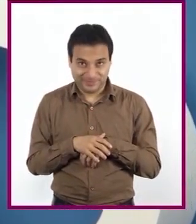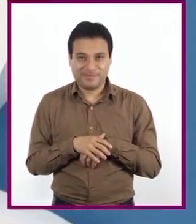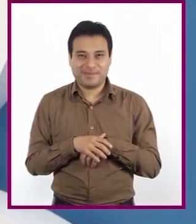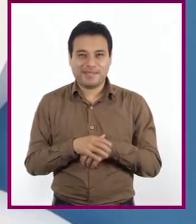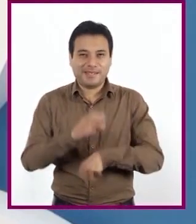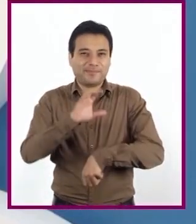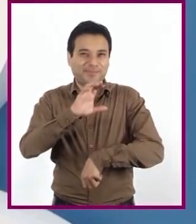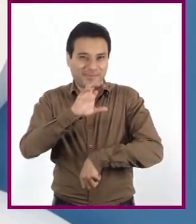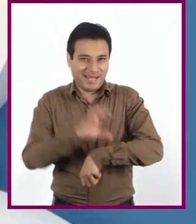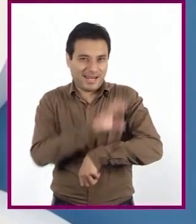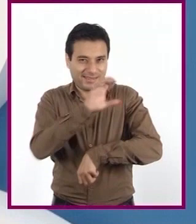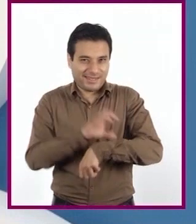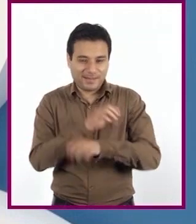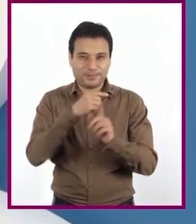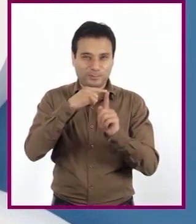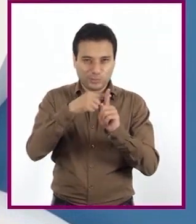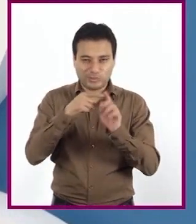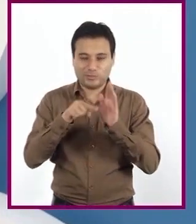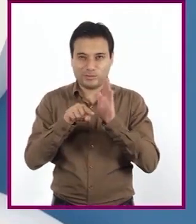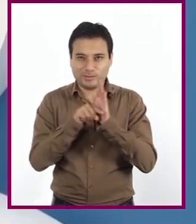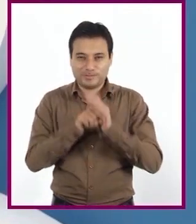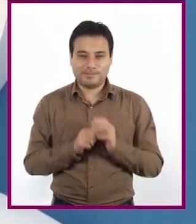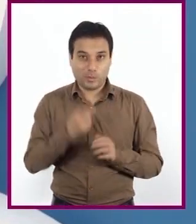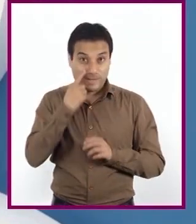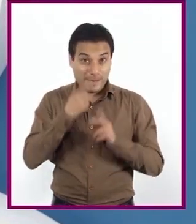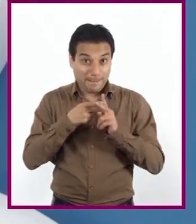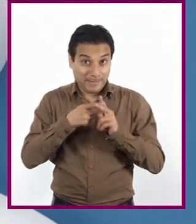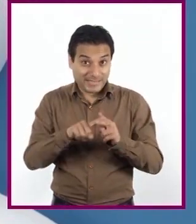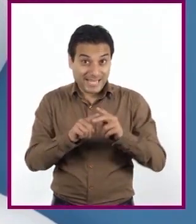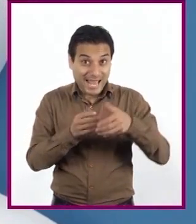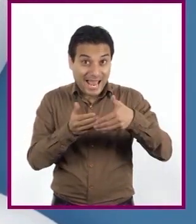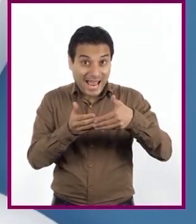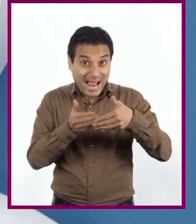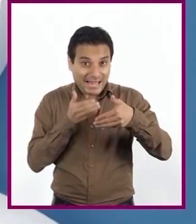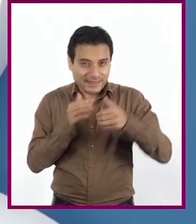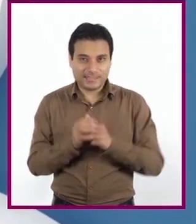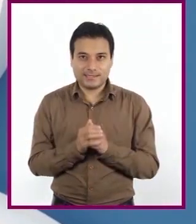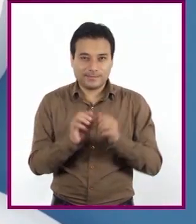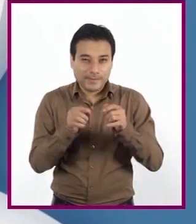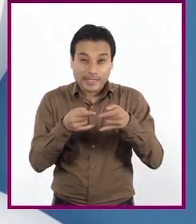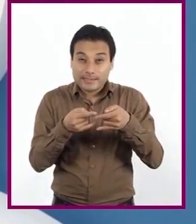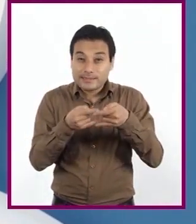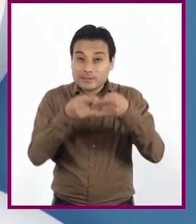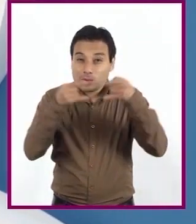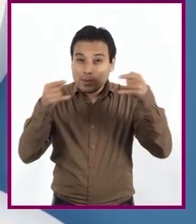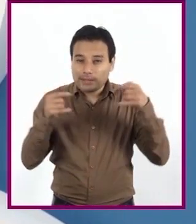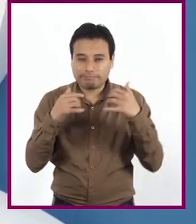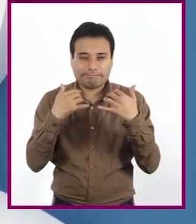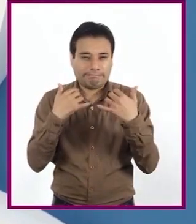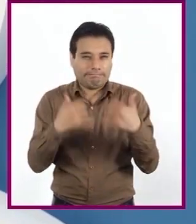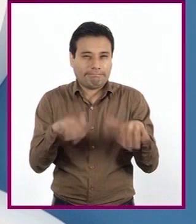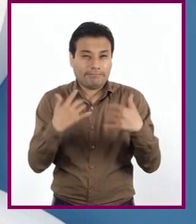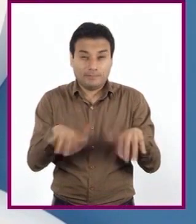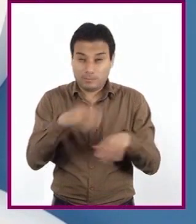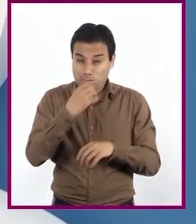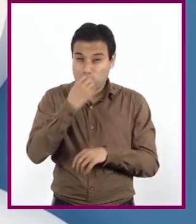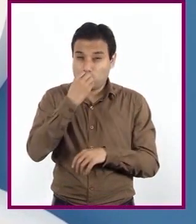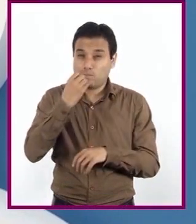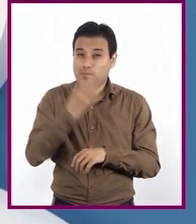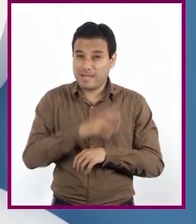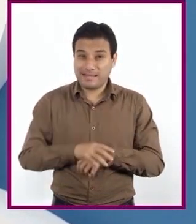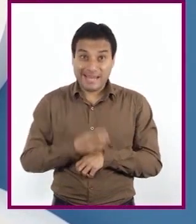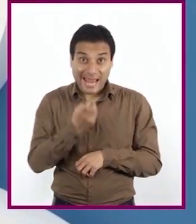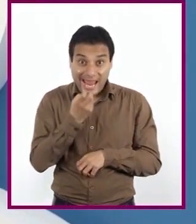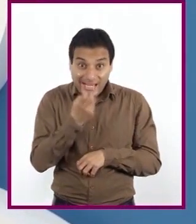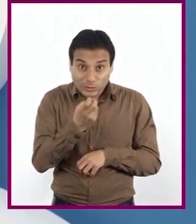eléctricas. Pero antes de entrar a nuestro tema, les voy a hablar de un capítulo de la historia de la humanidad que cambió por completo